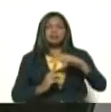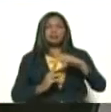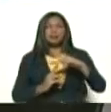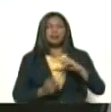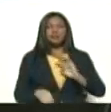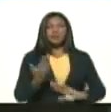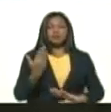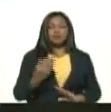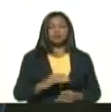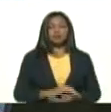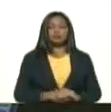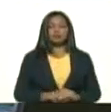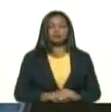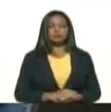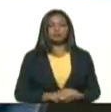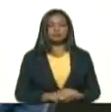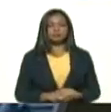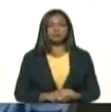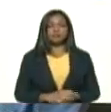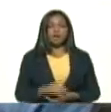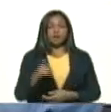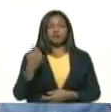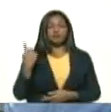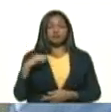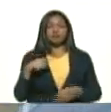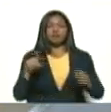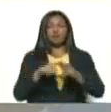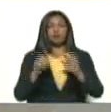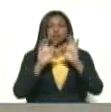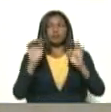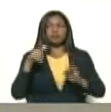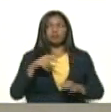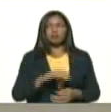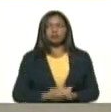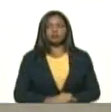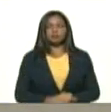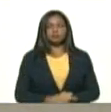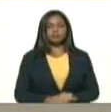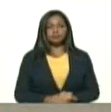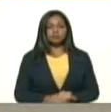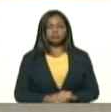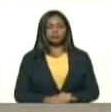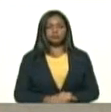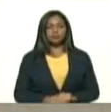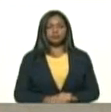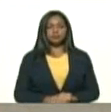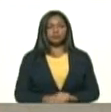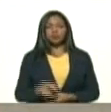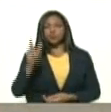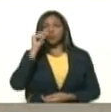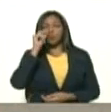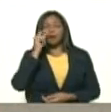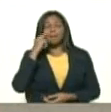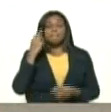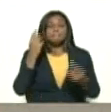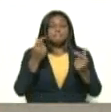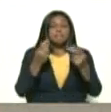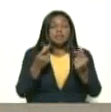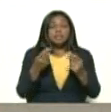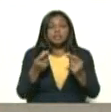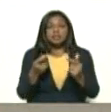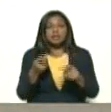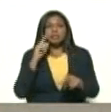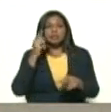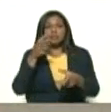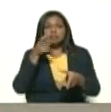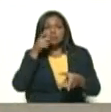muy importante. Ahí yo he tenido al comandante estratégico operacional pendiente personalmente del